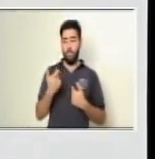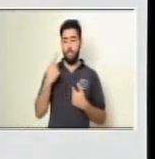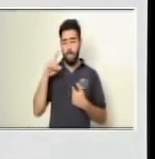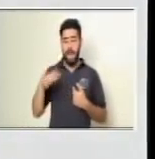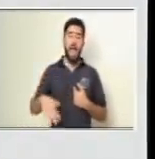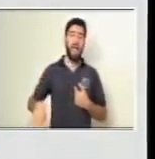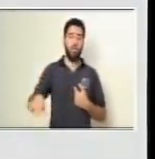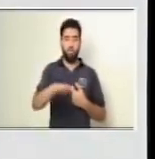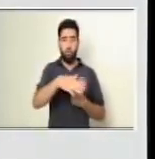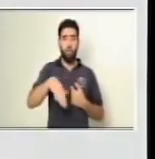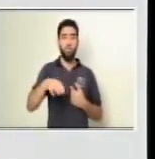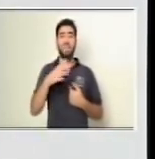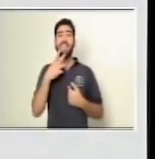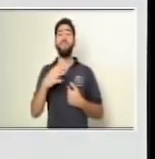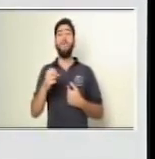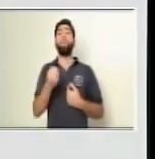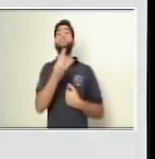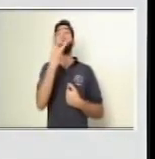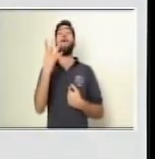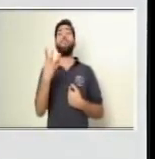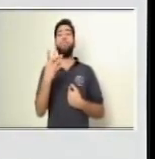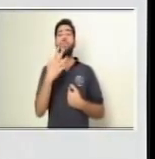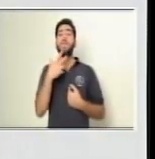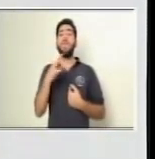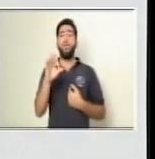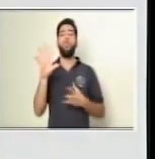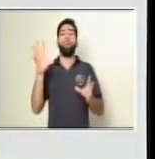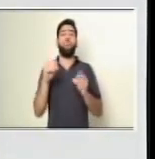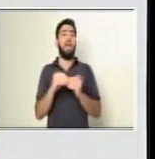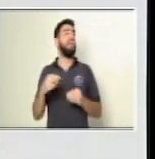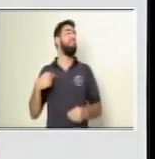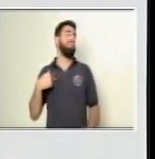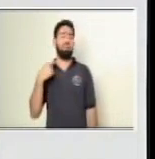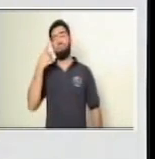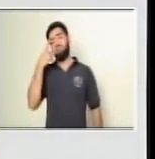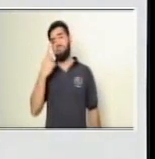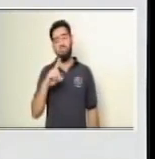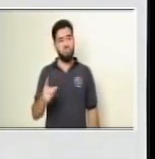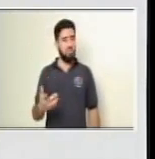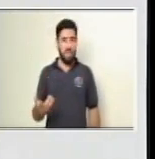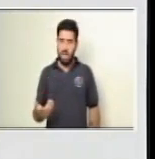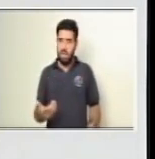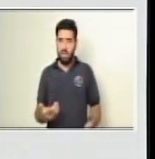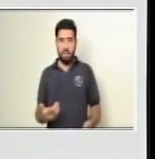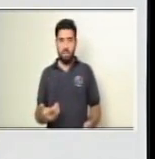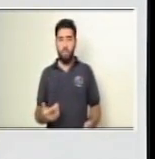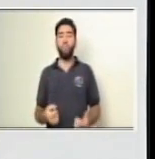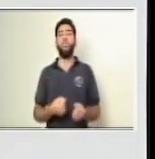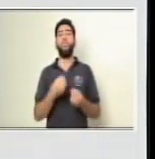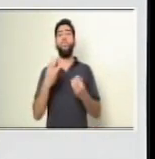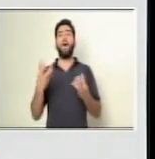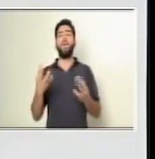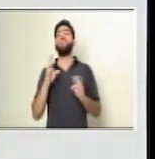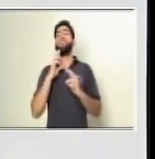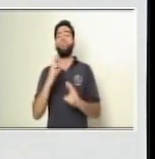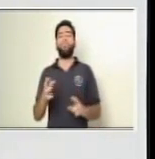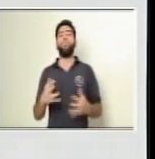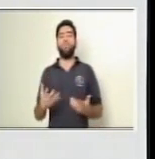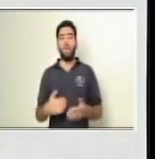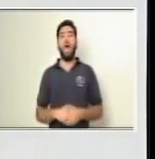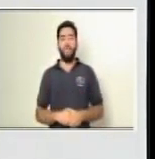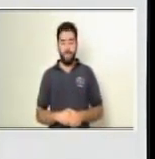no sabemos cuántos son, y esa va a ser nuestra variable, la cantidad de entradas que puede